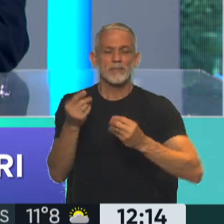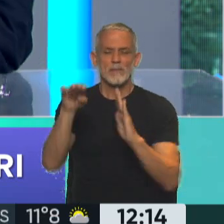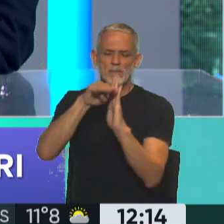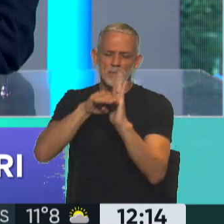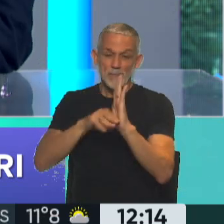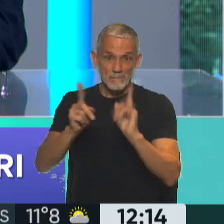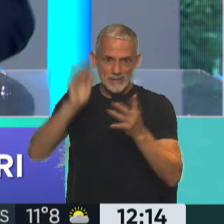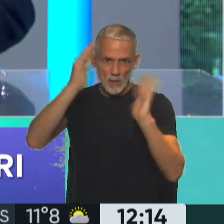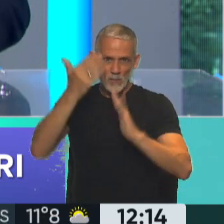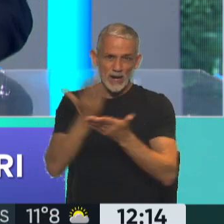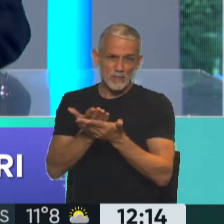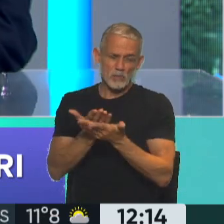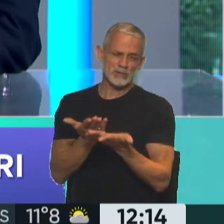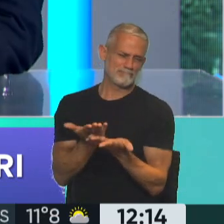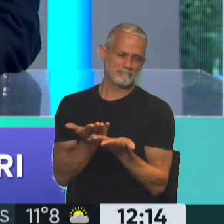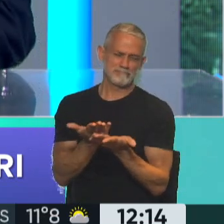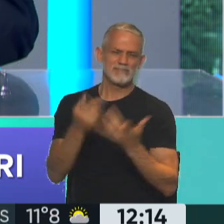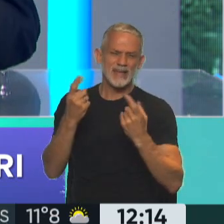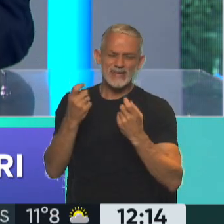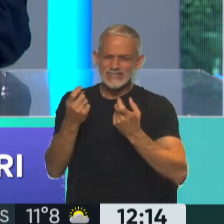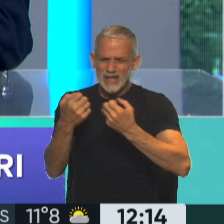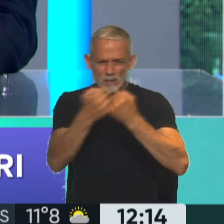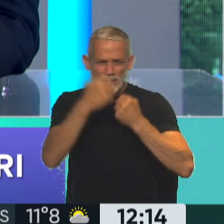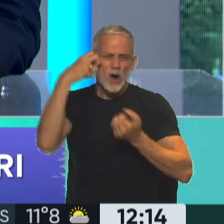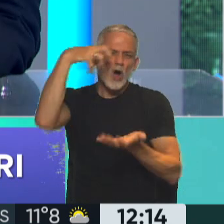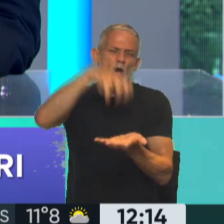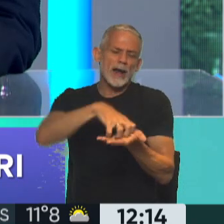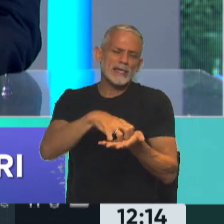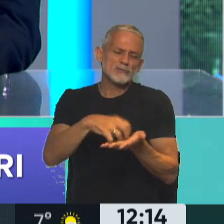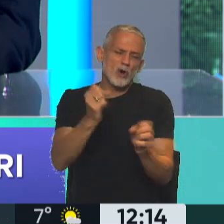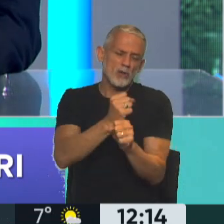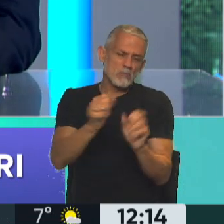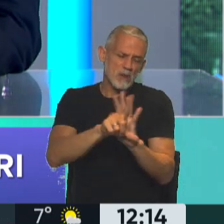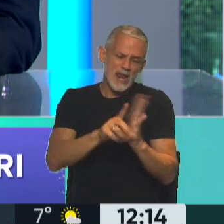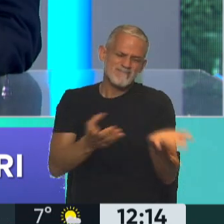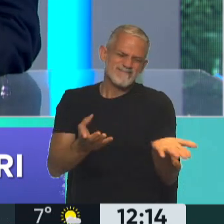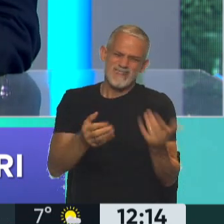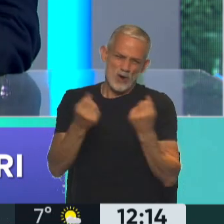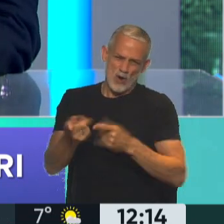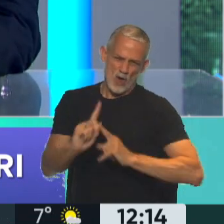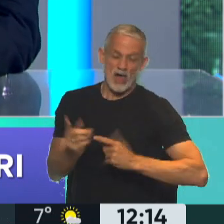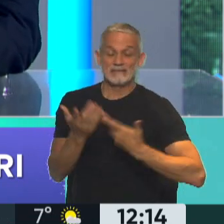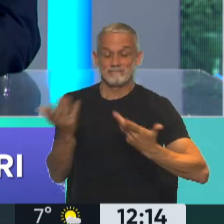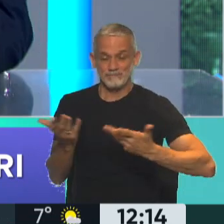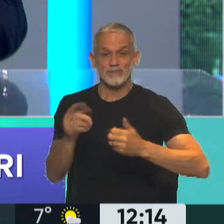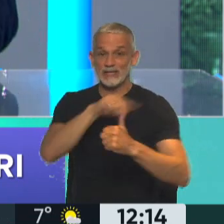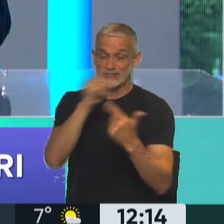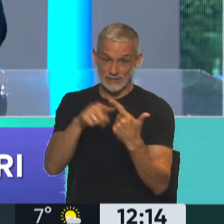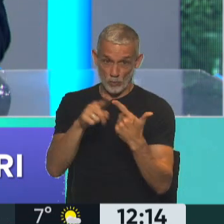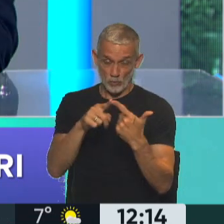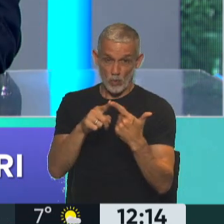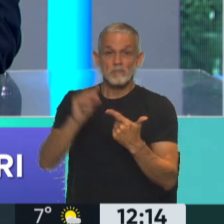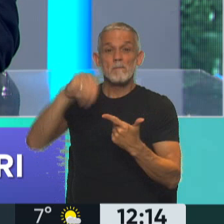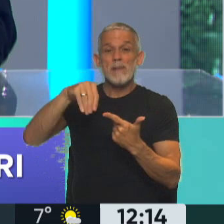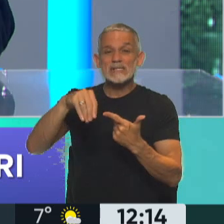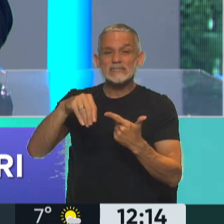que está proponiendo necesitaría un consenso amplísimo en el Congreso, que obviamente no se lo están dando. Después aparecen otros